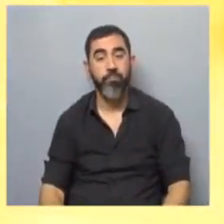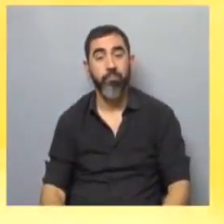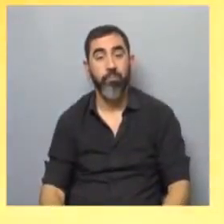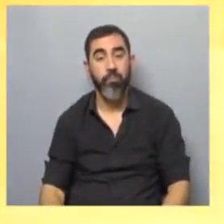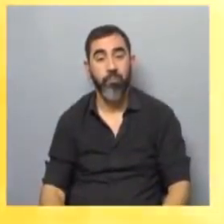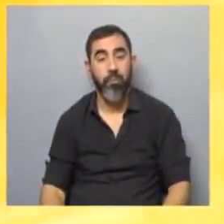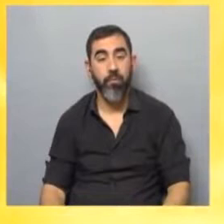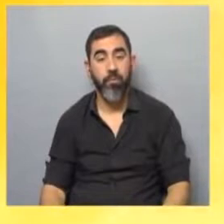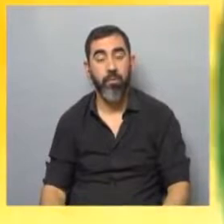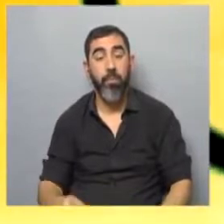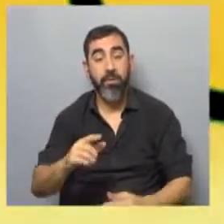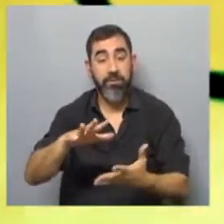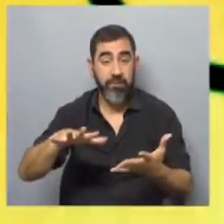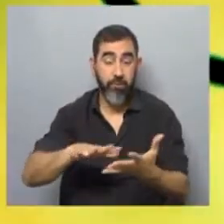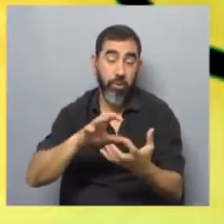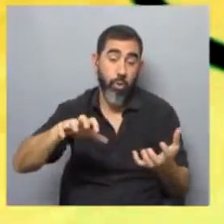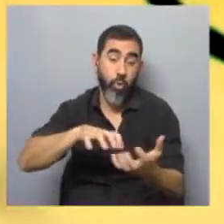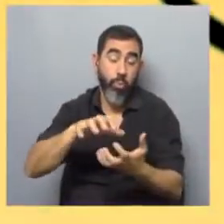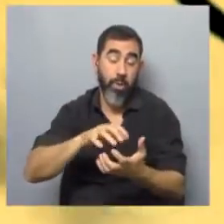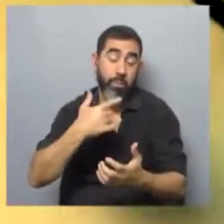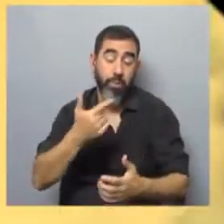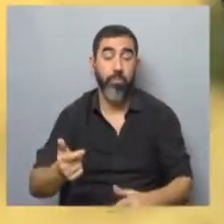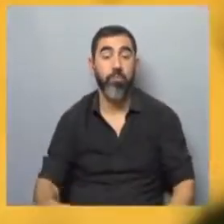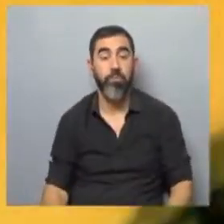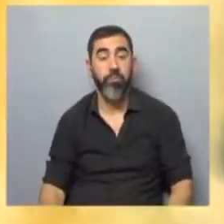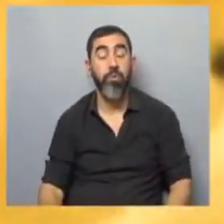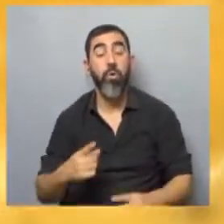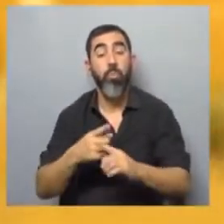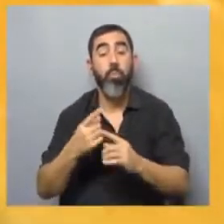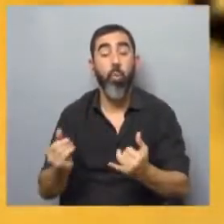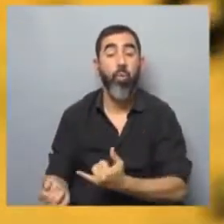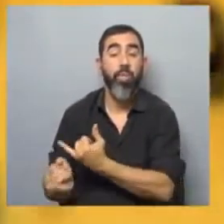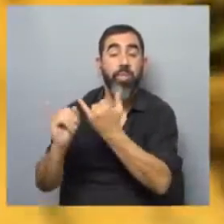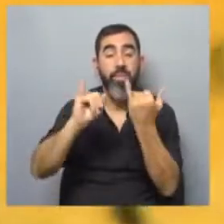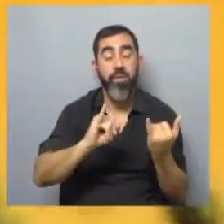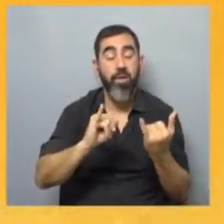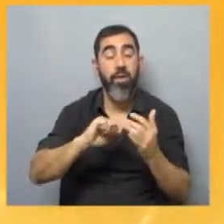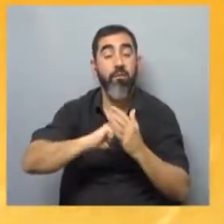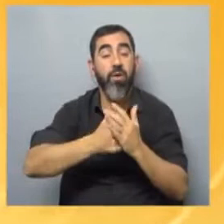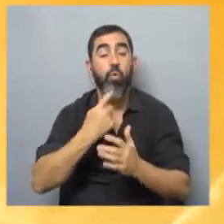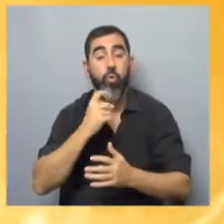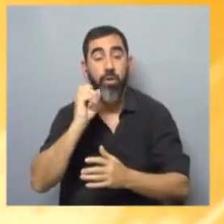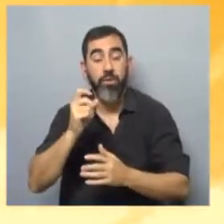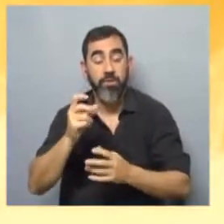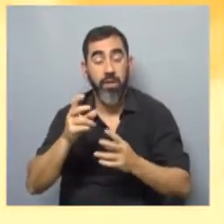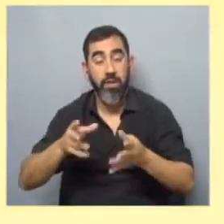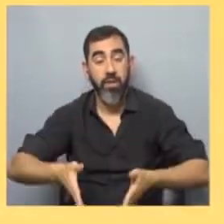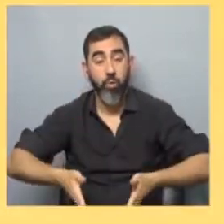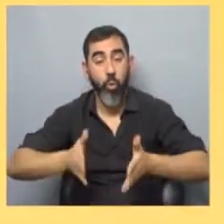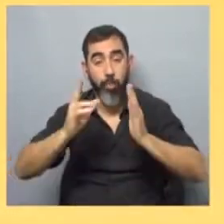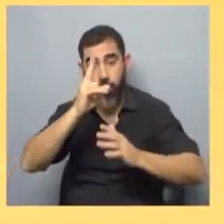para eso son situaciones de shock, ¿no? De estrés del sistema. Por eso diariamente el Banco de Sangre del Hospital de Clínicas hace una búsqueda